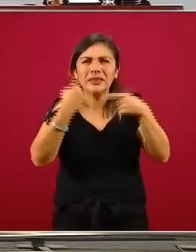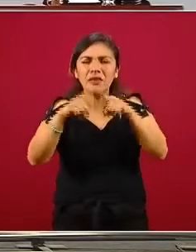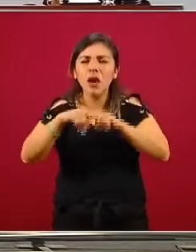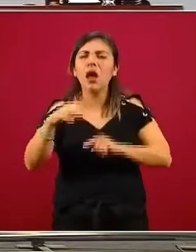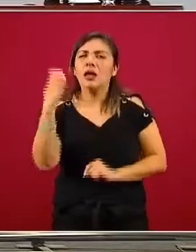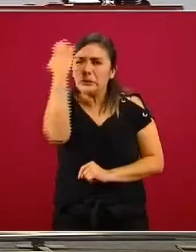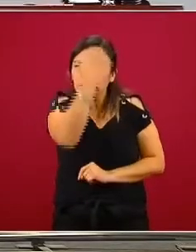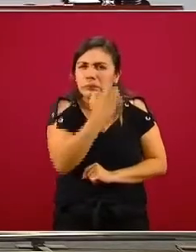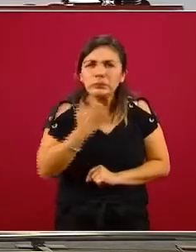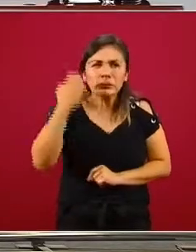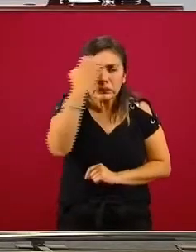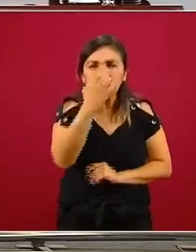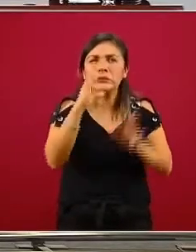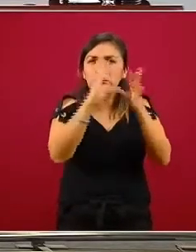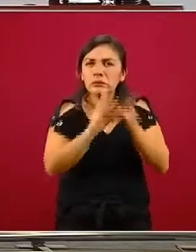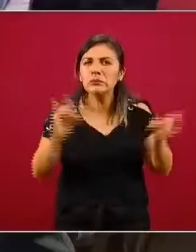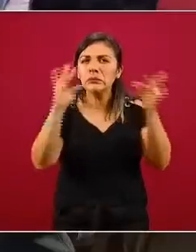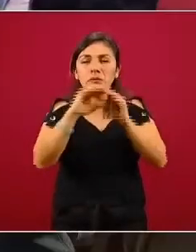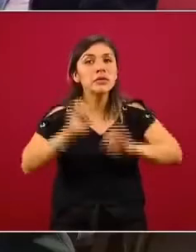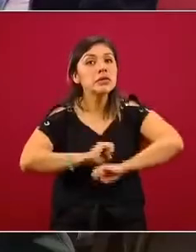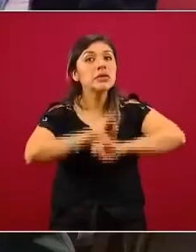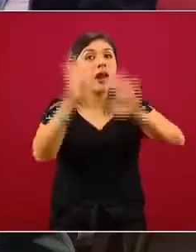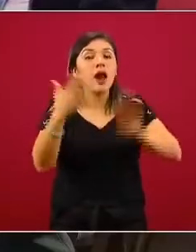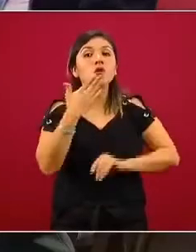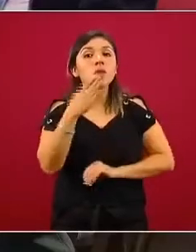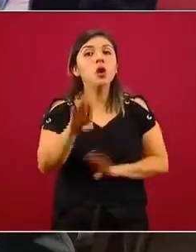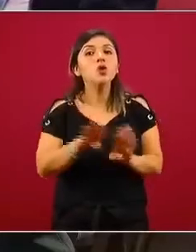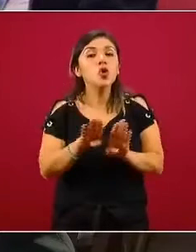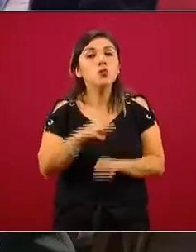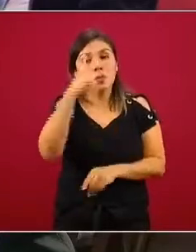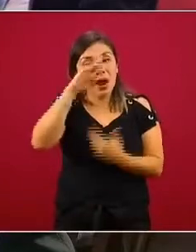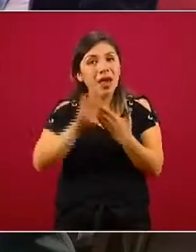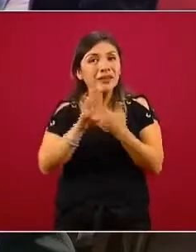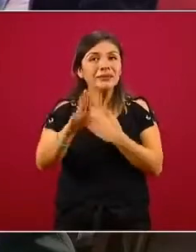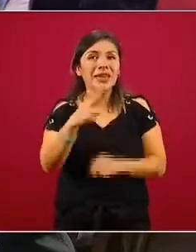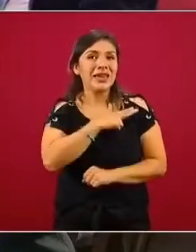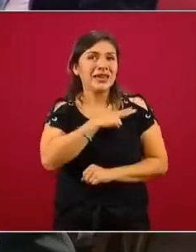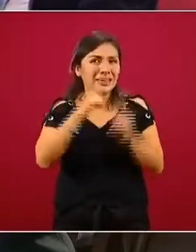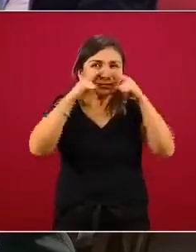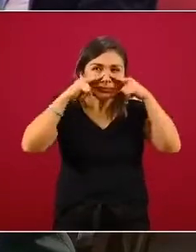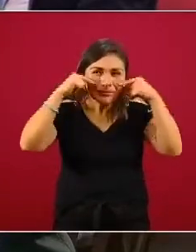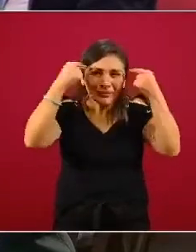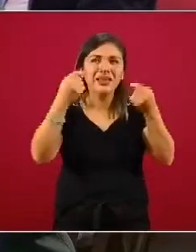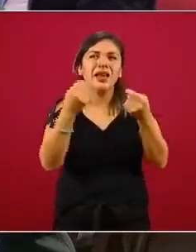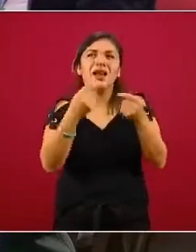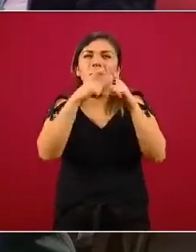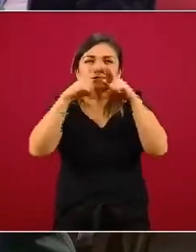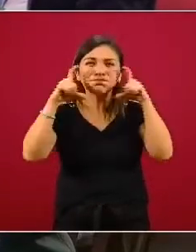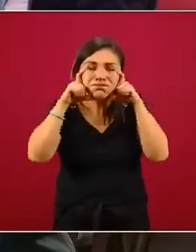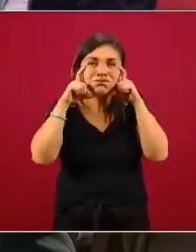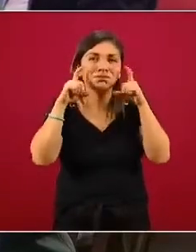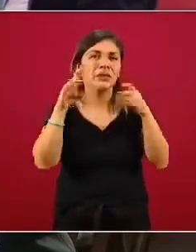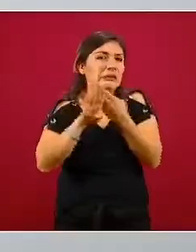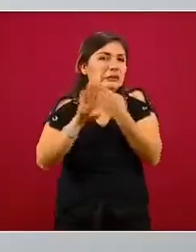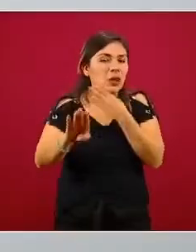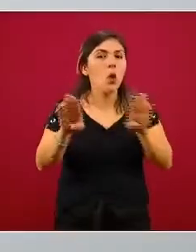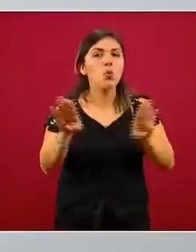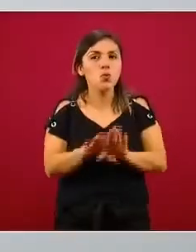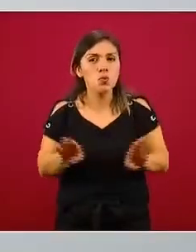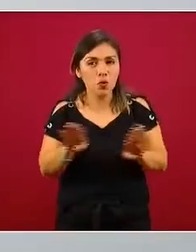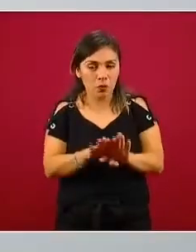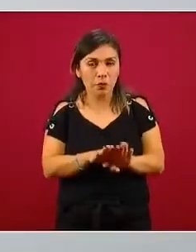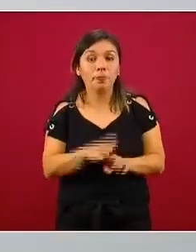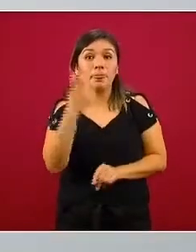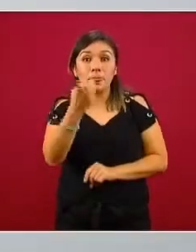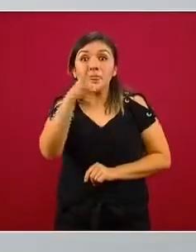infografía muy clara y muy precisa, cómo podemos evitar esas lesiones como las están teniendo nuestras colegas.